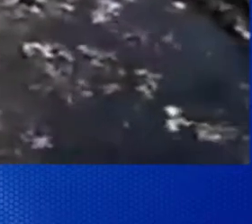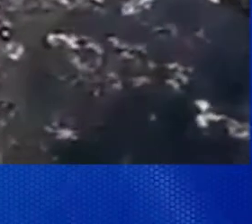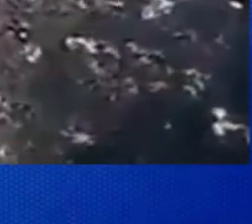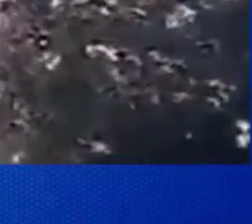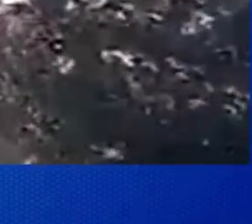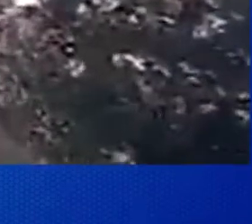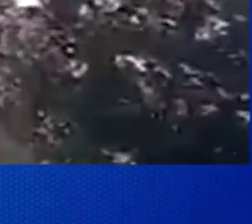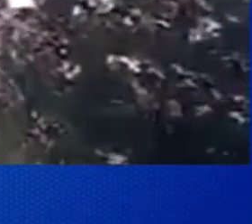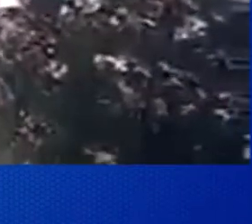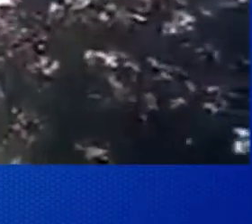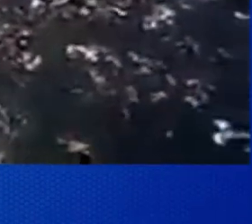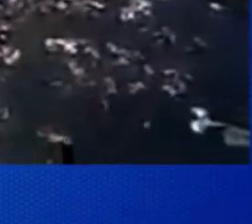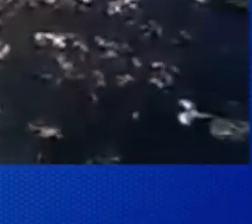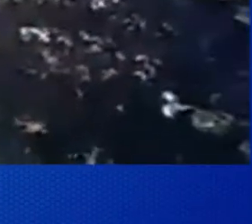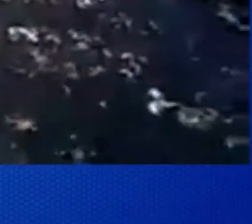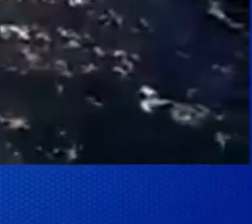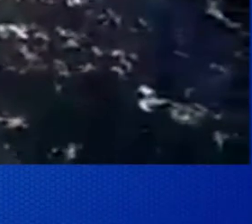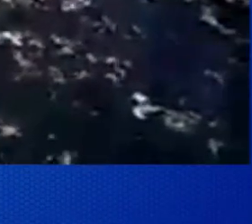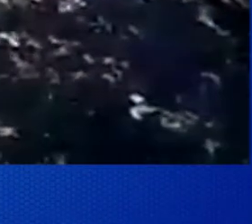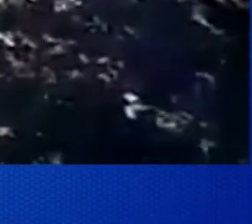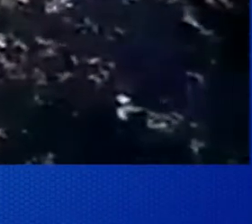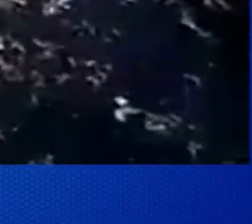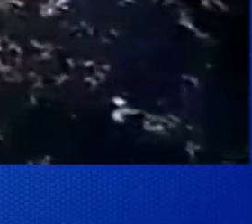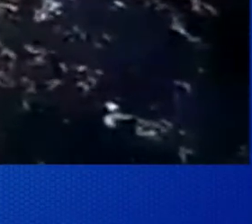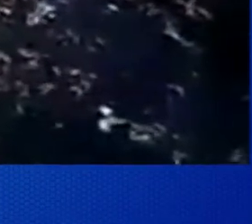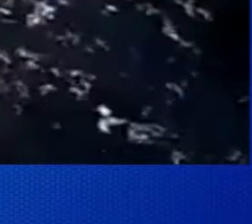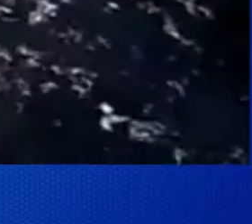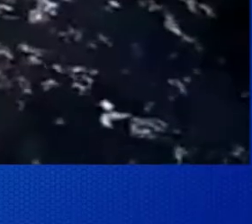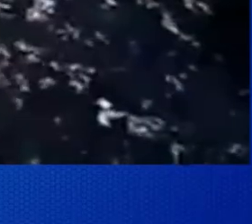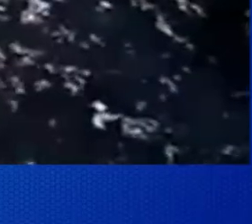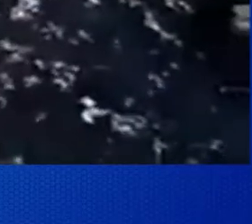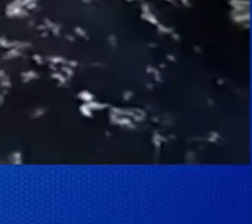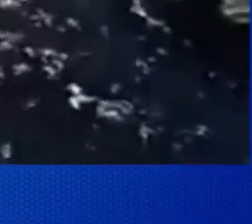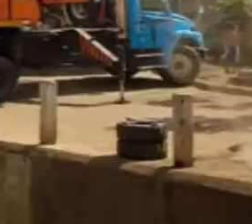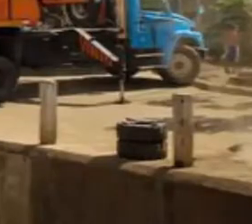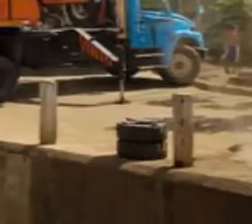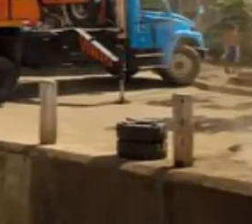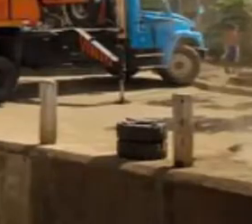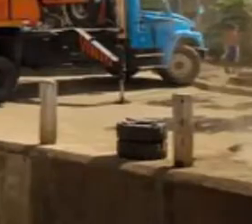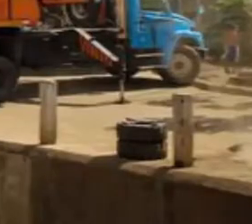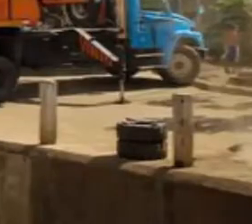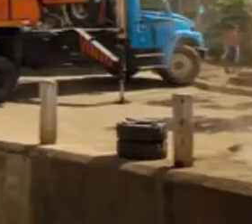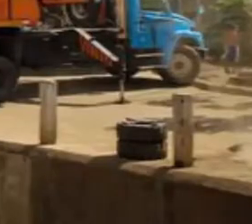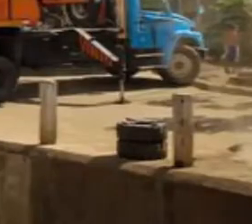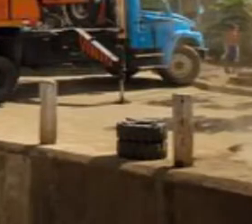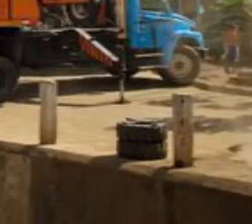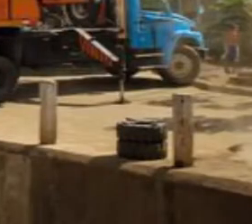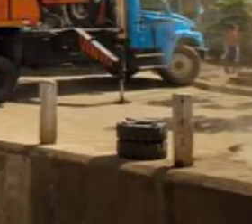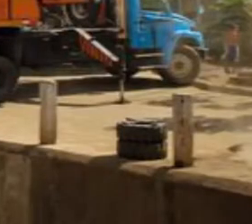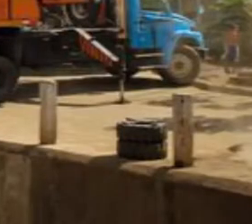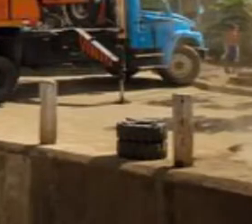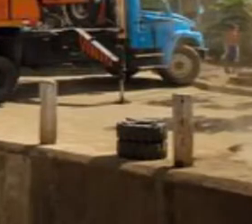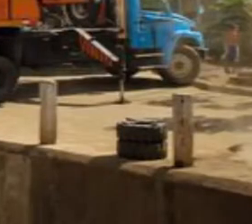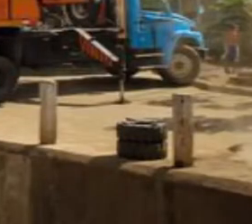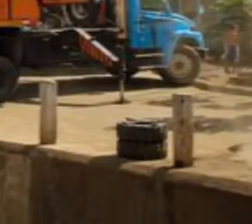La alcaldía se prepara para la llegada del invierno con la limpieza en cauces y micropresas. De esta forma inicia el Plan Invierno